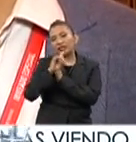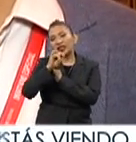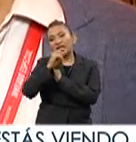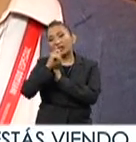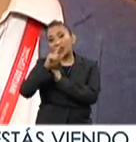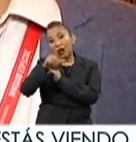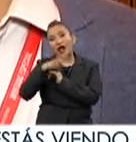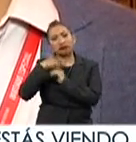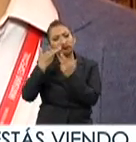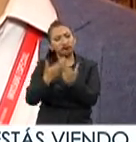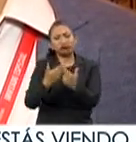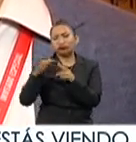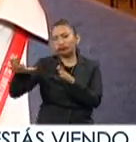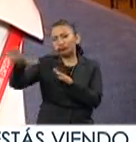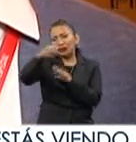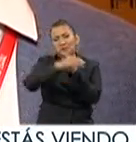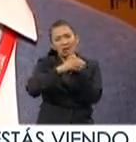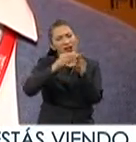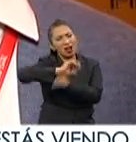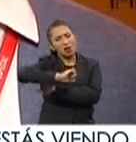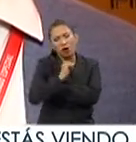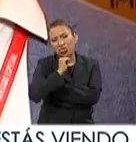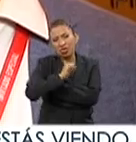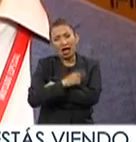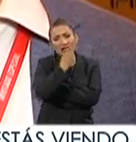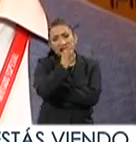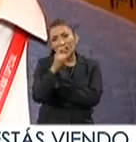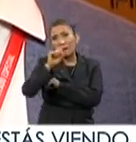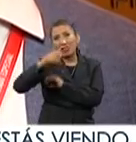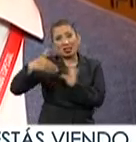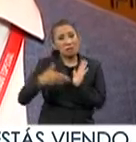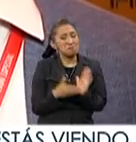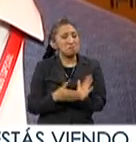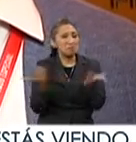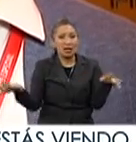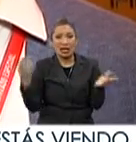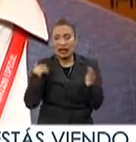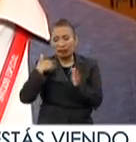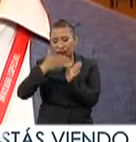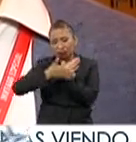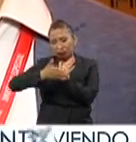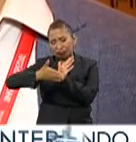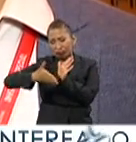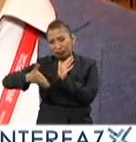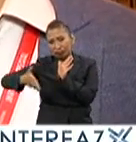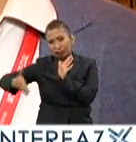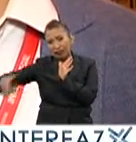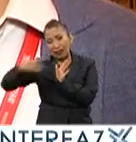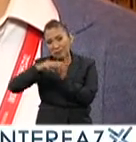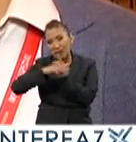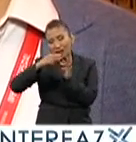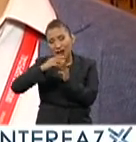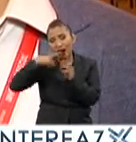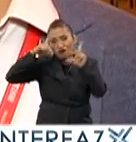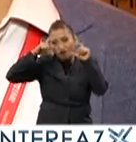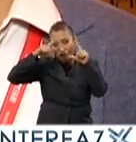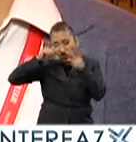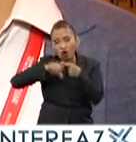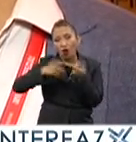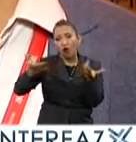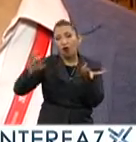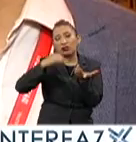Son muchísimos materiales realmente. Hay más de 120,000 piezas de materiales